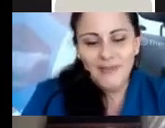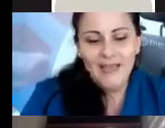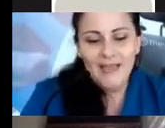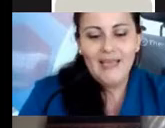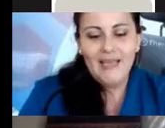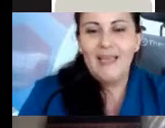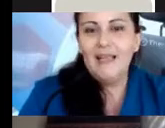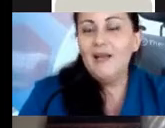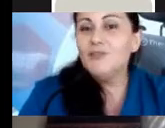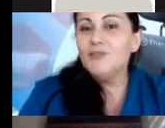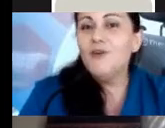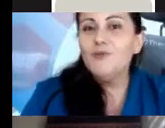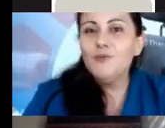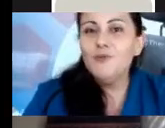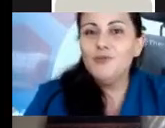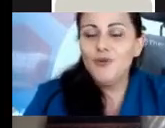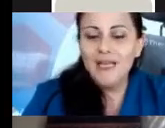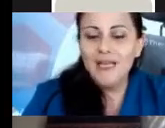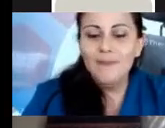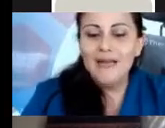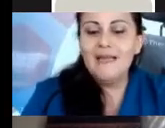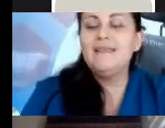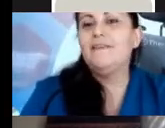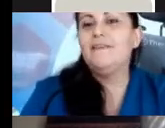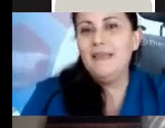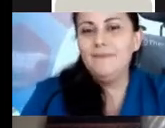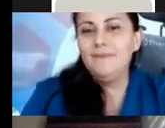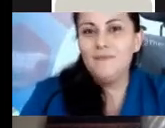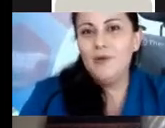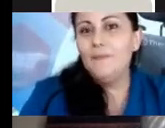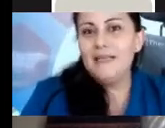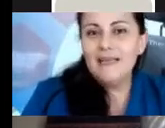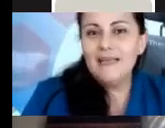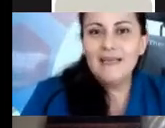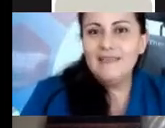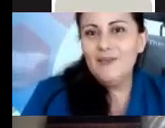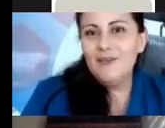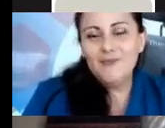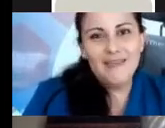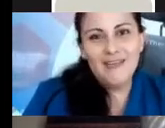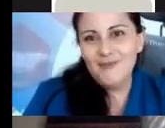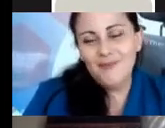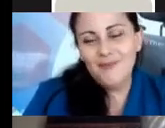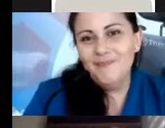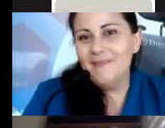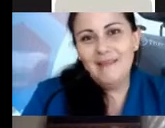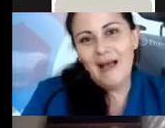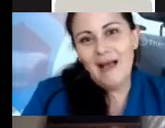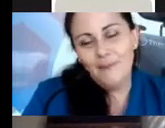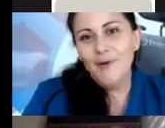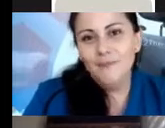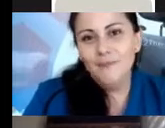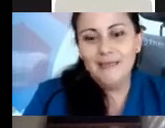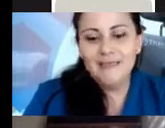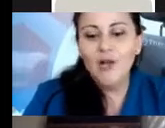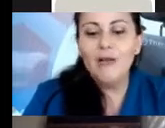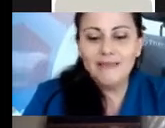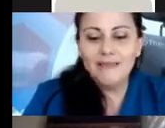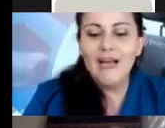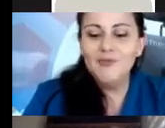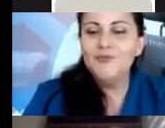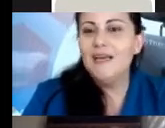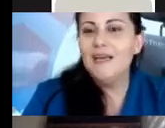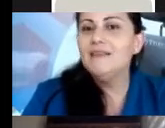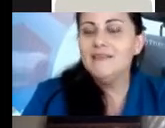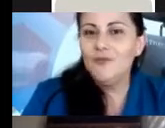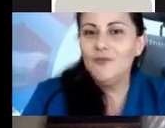aprecio. Leo es consultor de la marca Terafin, una empresa que tiene un trayecto amplio, más de